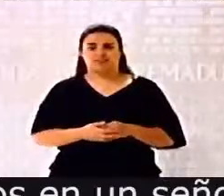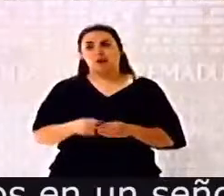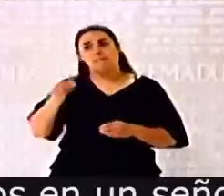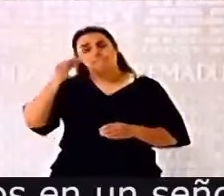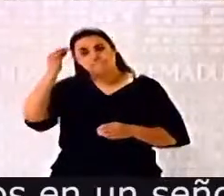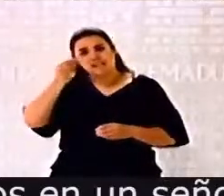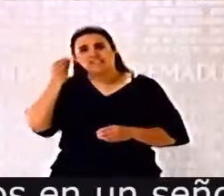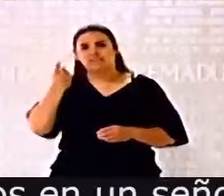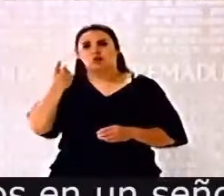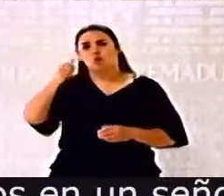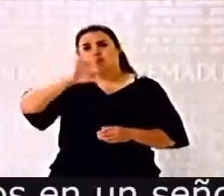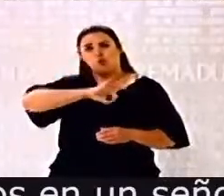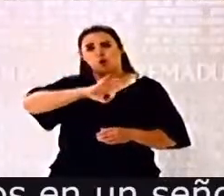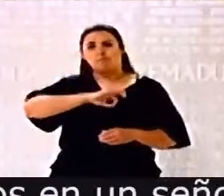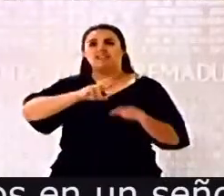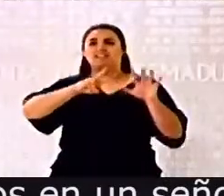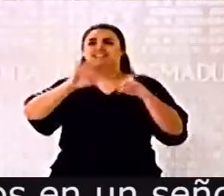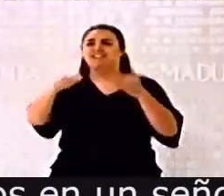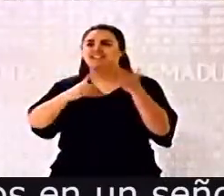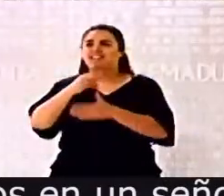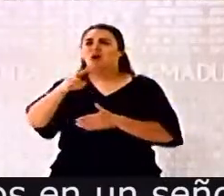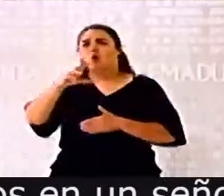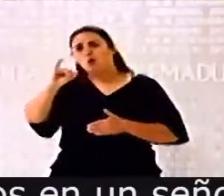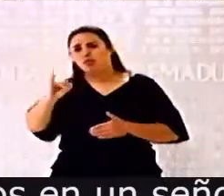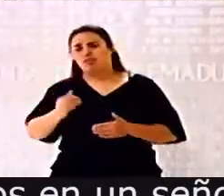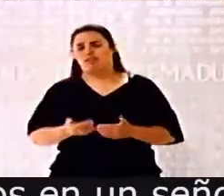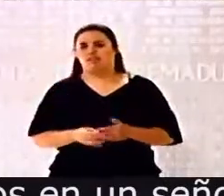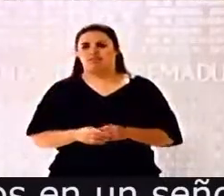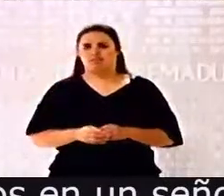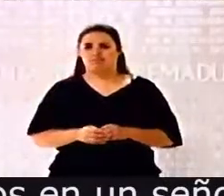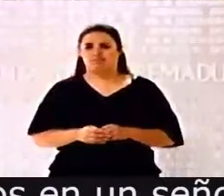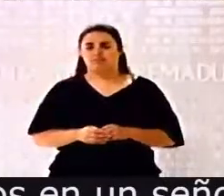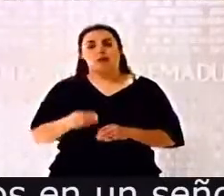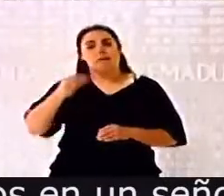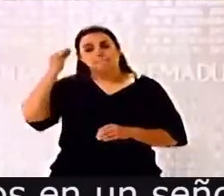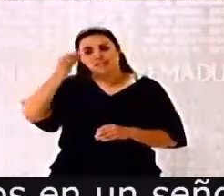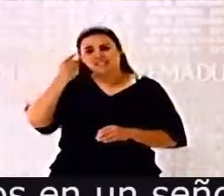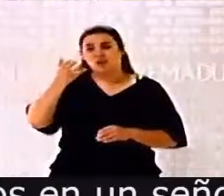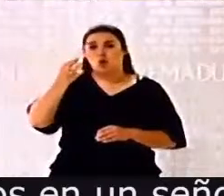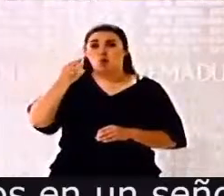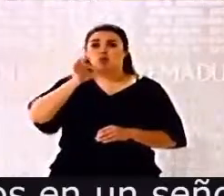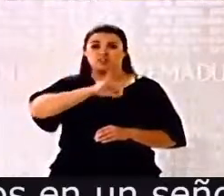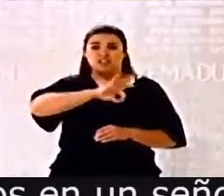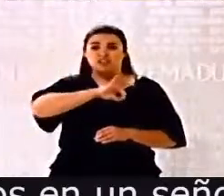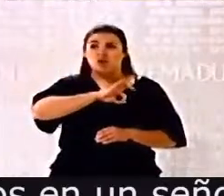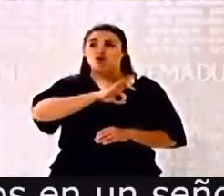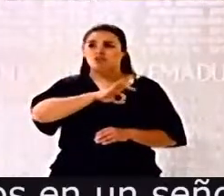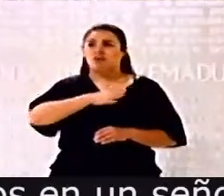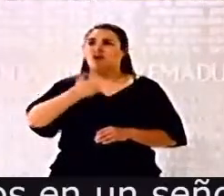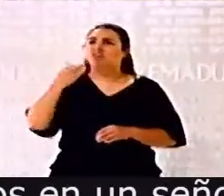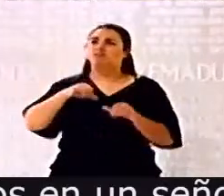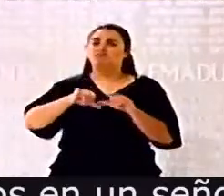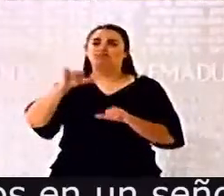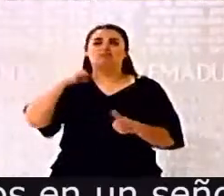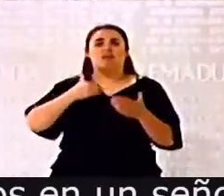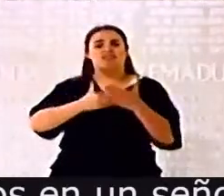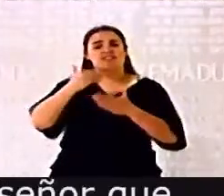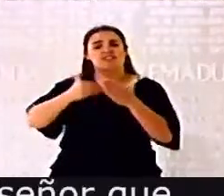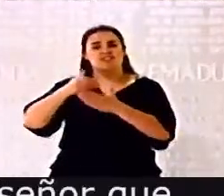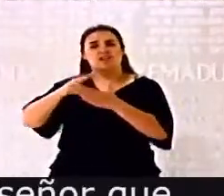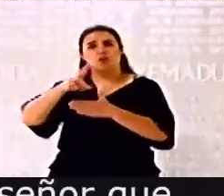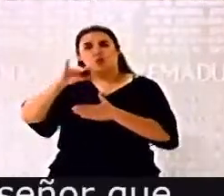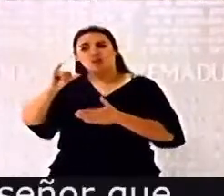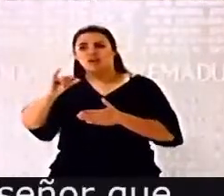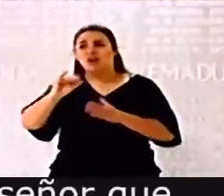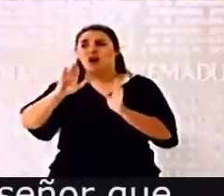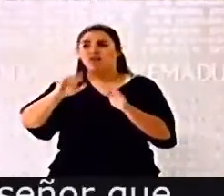Piensen en un señor que ha pasado 70 días en la UCI. Piensen en un señor que, habiendo estado todos esos días en la UCI,